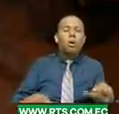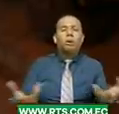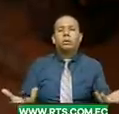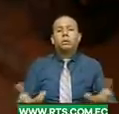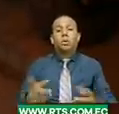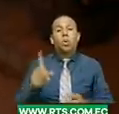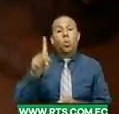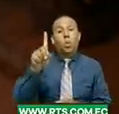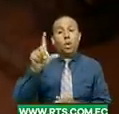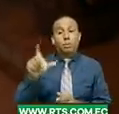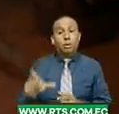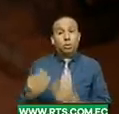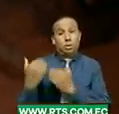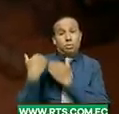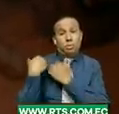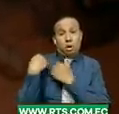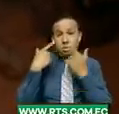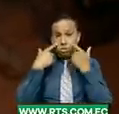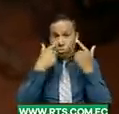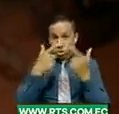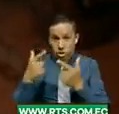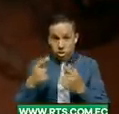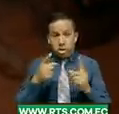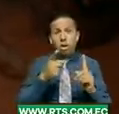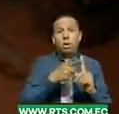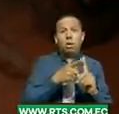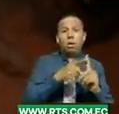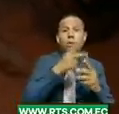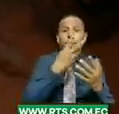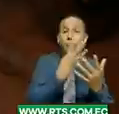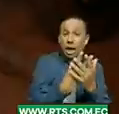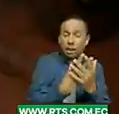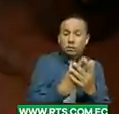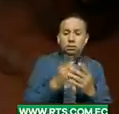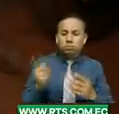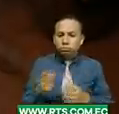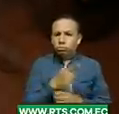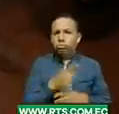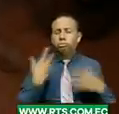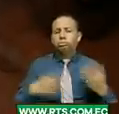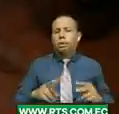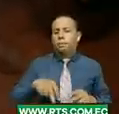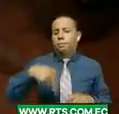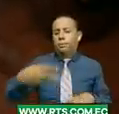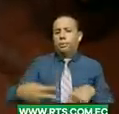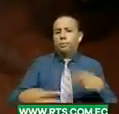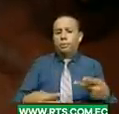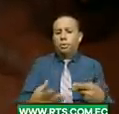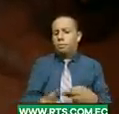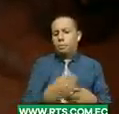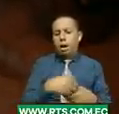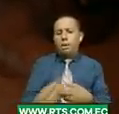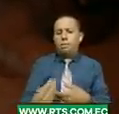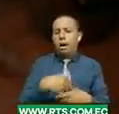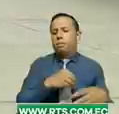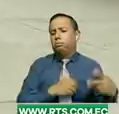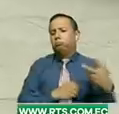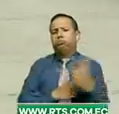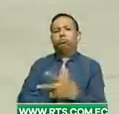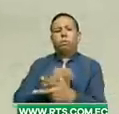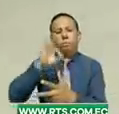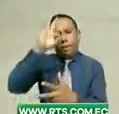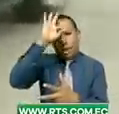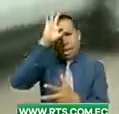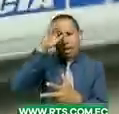agente de seguridad penitenciaria resultaron heridas y se encuentran estables. Más detalles les tenemos en la siguiente nota.